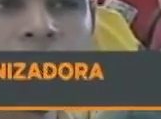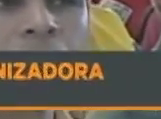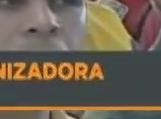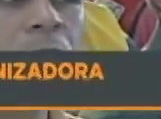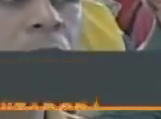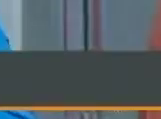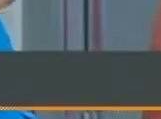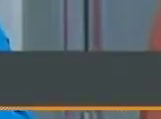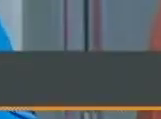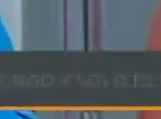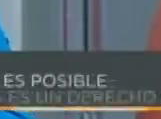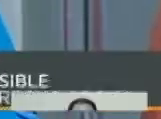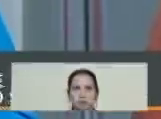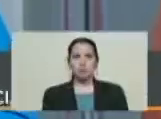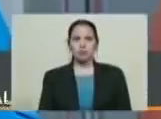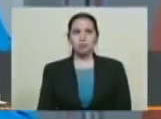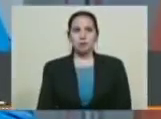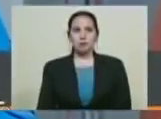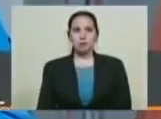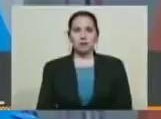verdad?